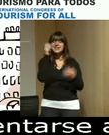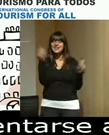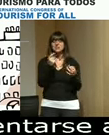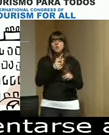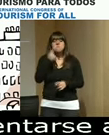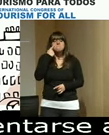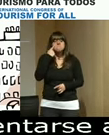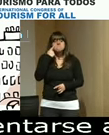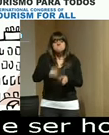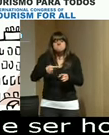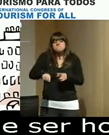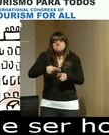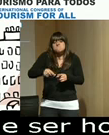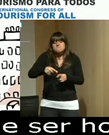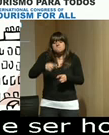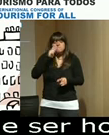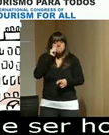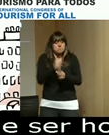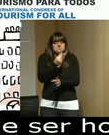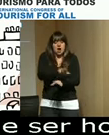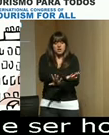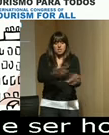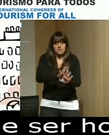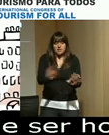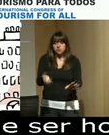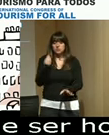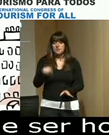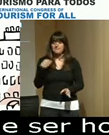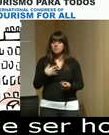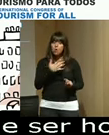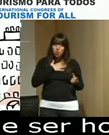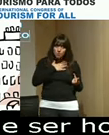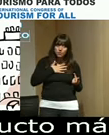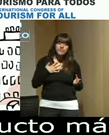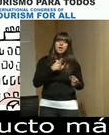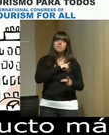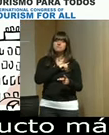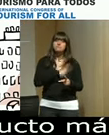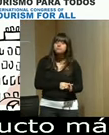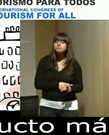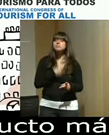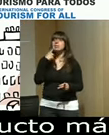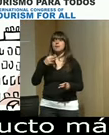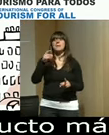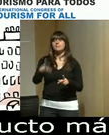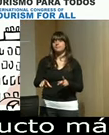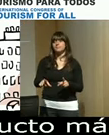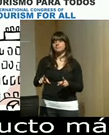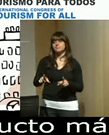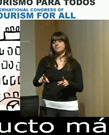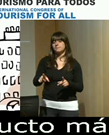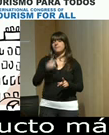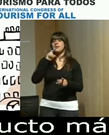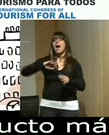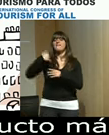más, y como tal la seguridad, la comodidad o la usabilidad serán fundamentales en la elección del mismo. Así pues, los